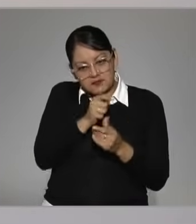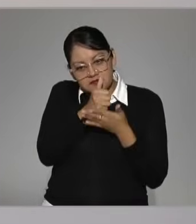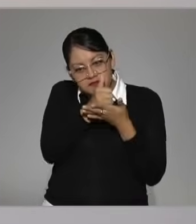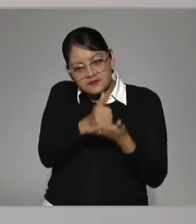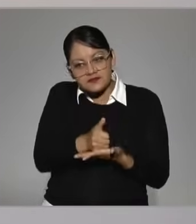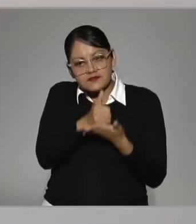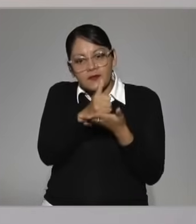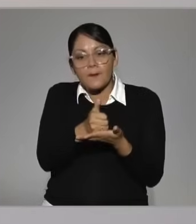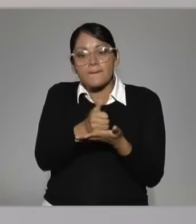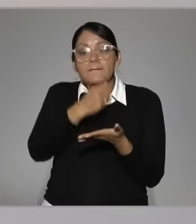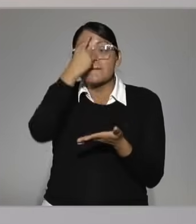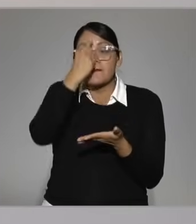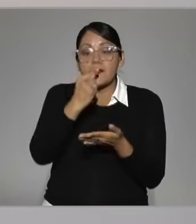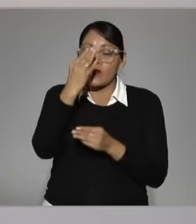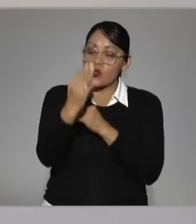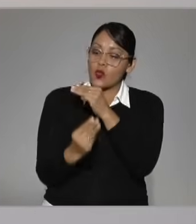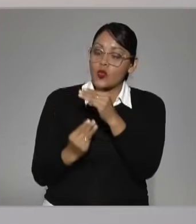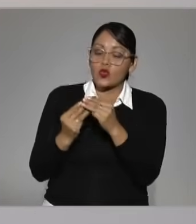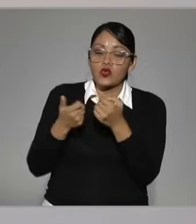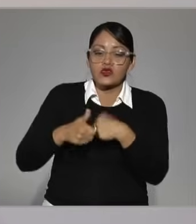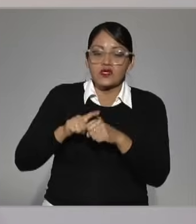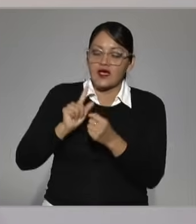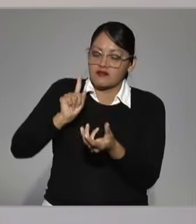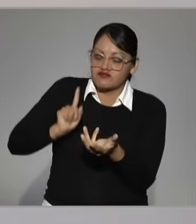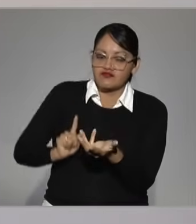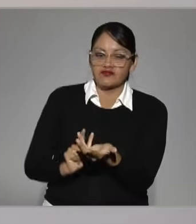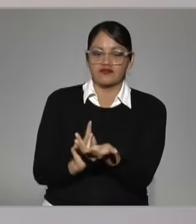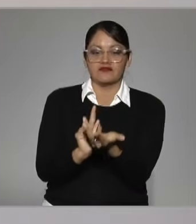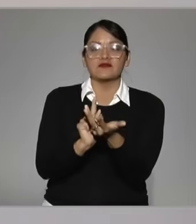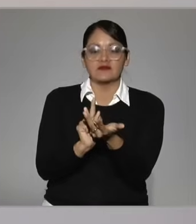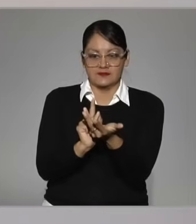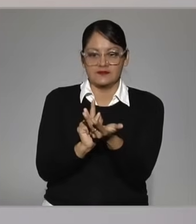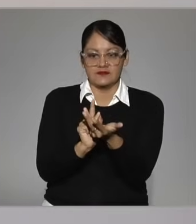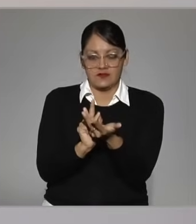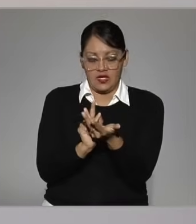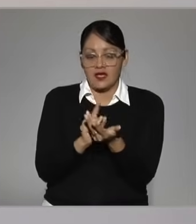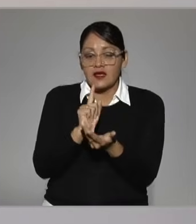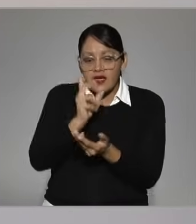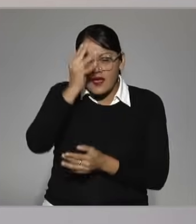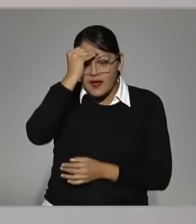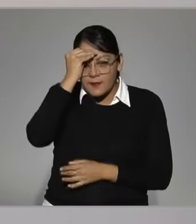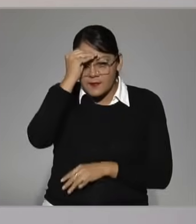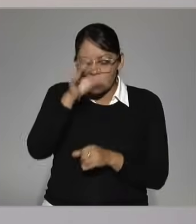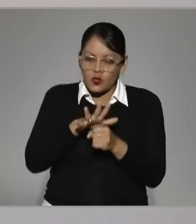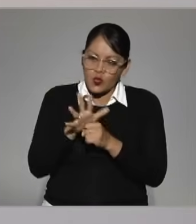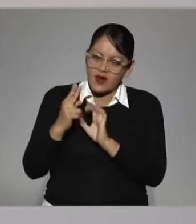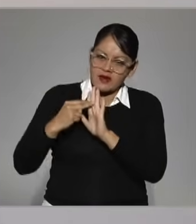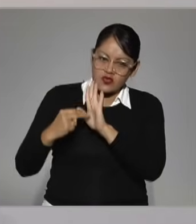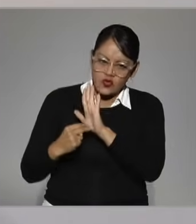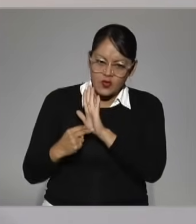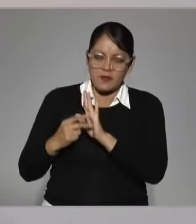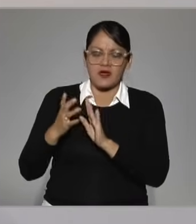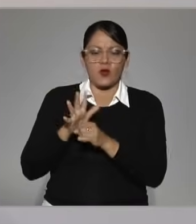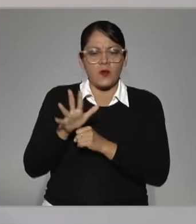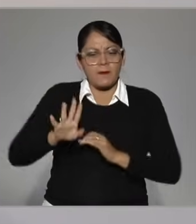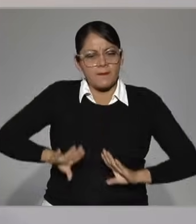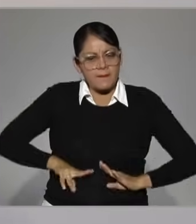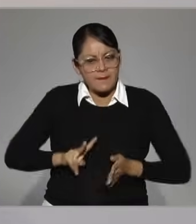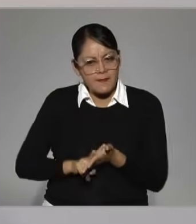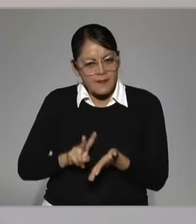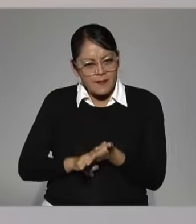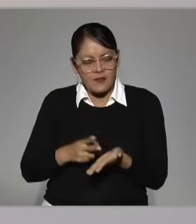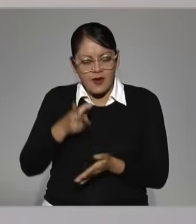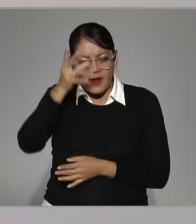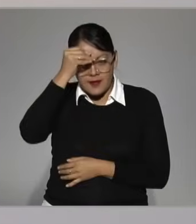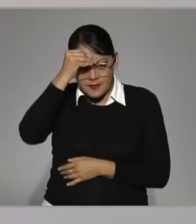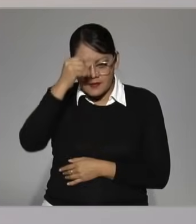introducirlo al mundo social, no solo al mundo físico, sino al mundo social, que aprenda cuáles son las normas, valores, pero además que aprenda